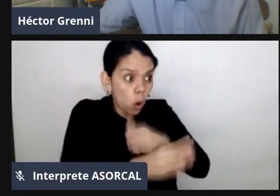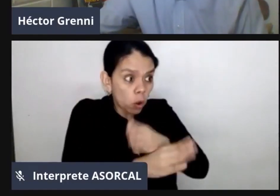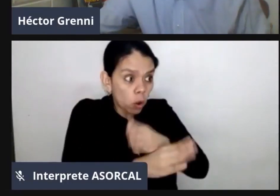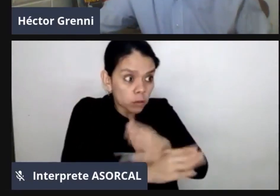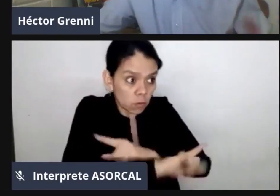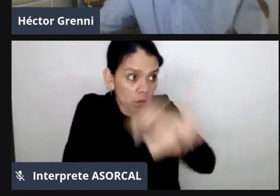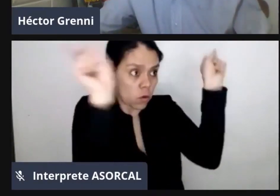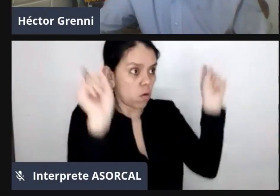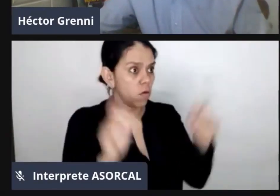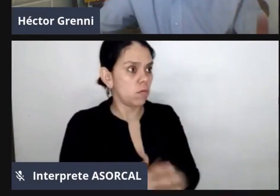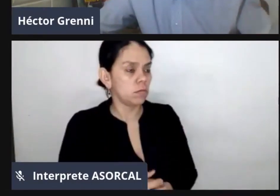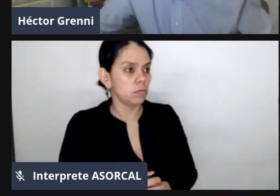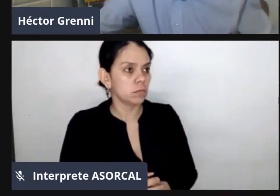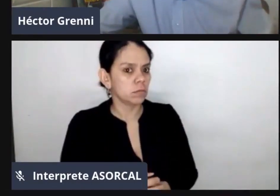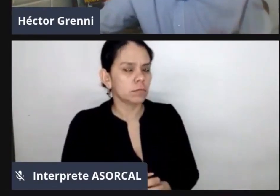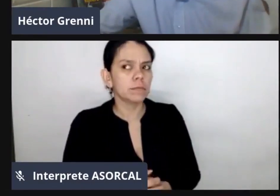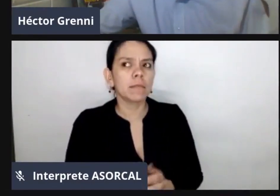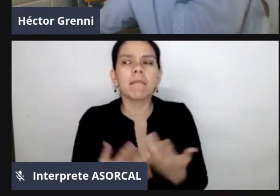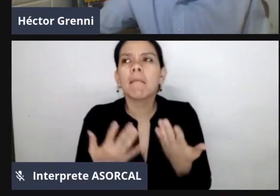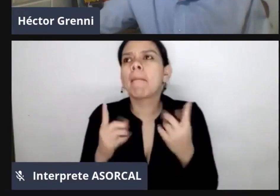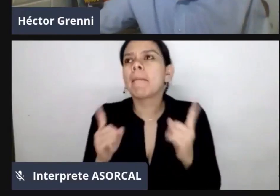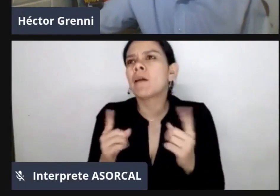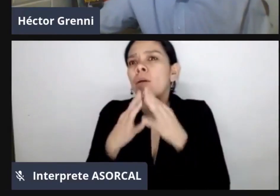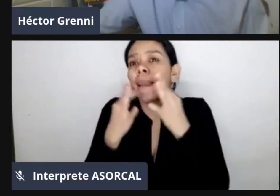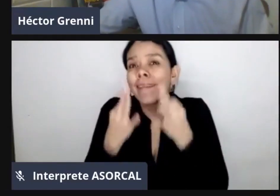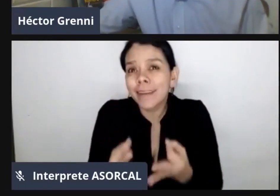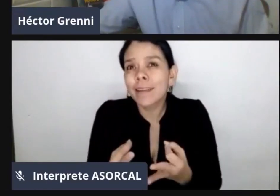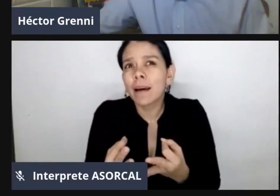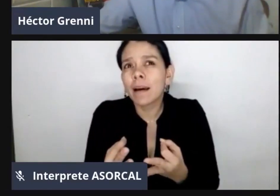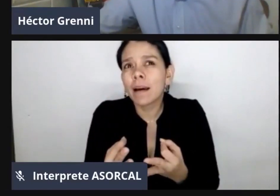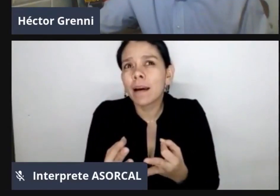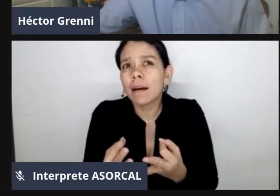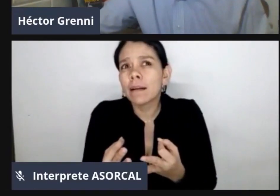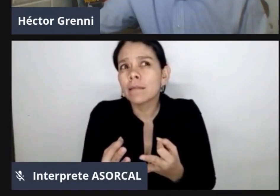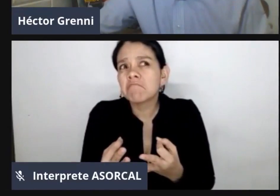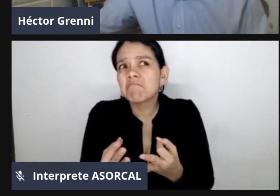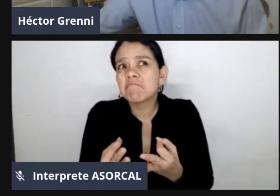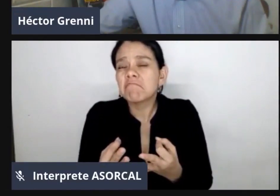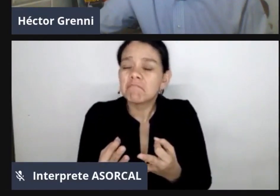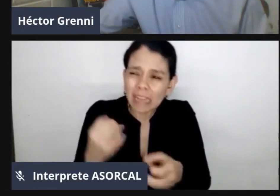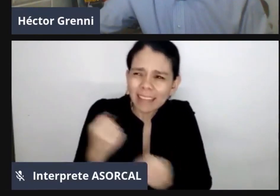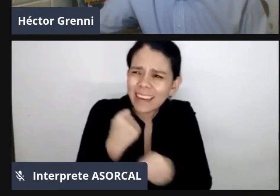tampoco grandes intentos de ir a buscar la verdad,